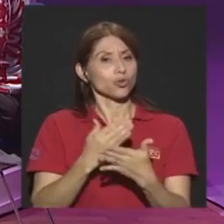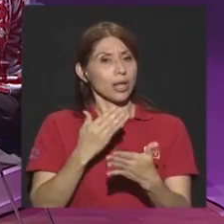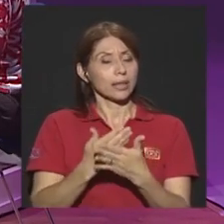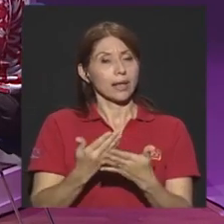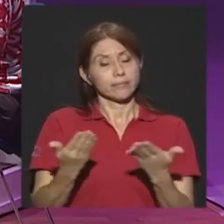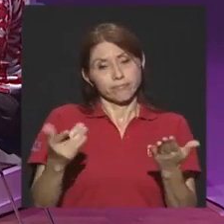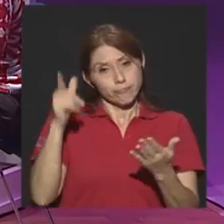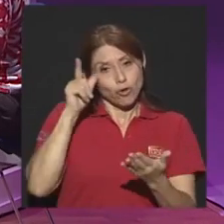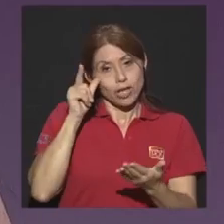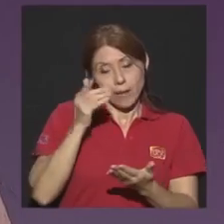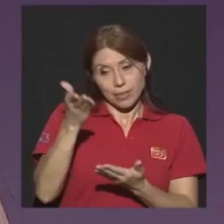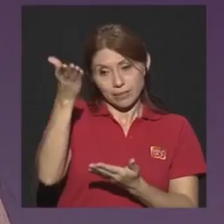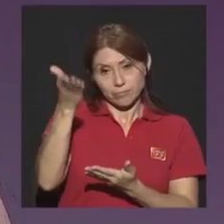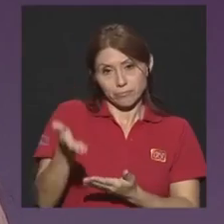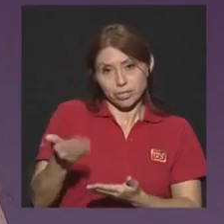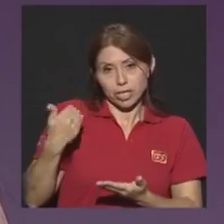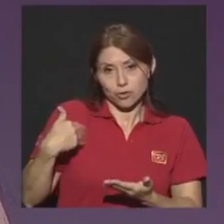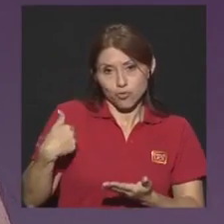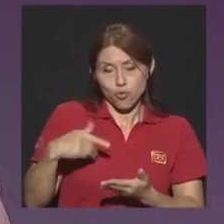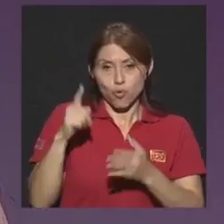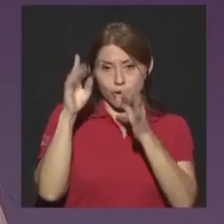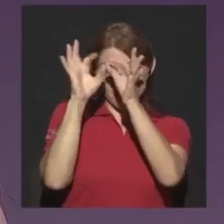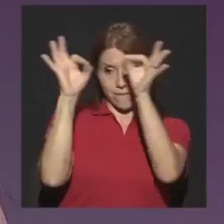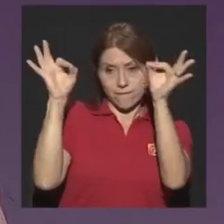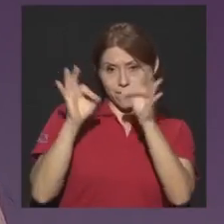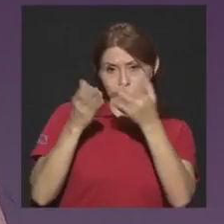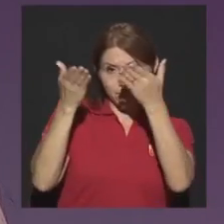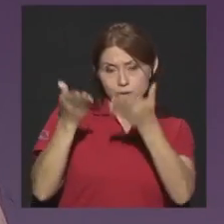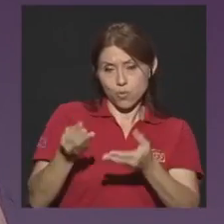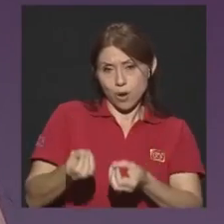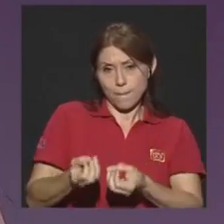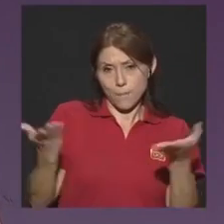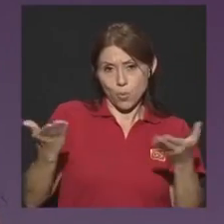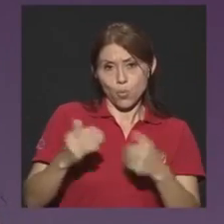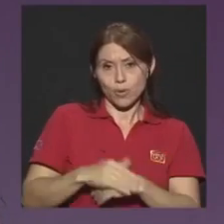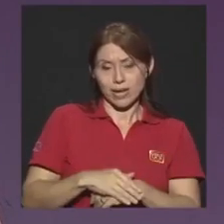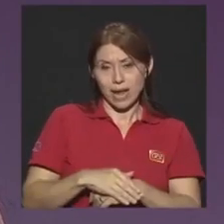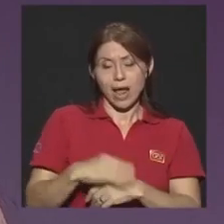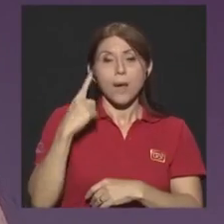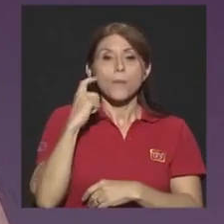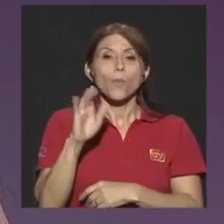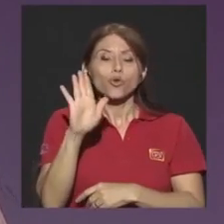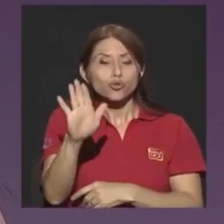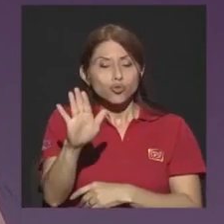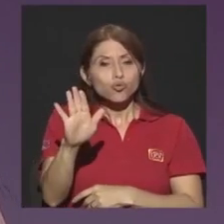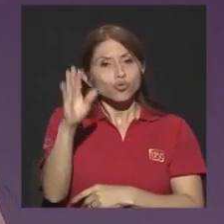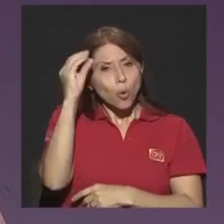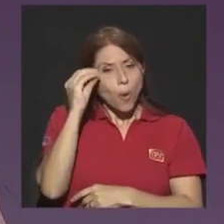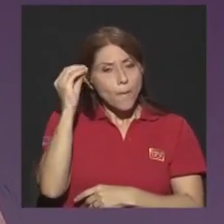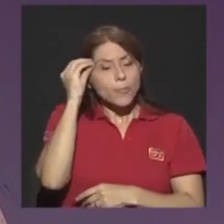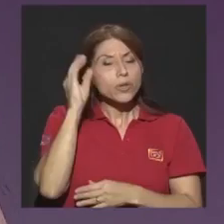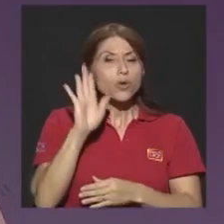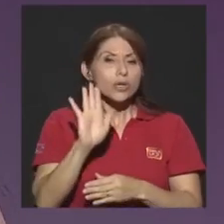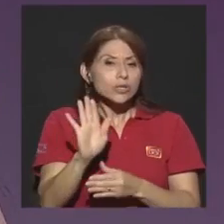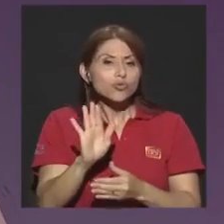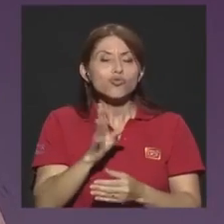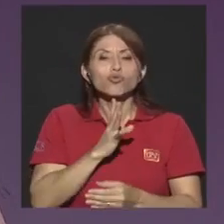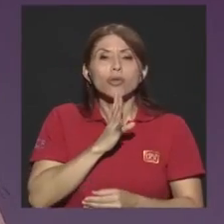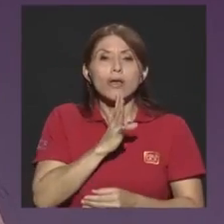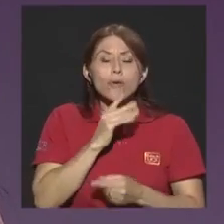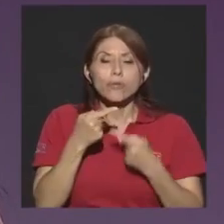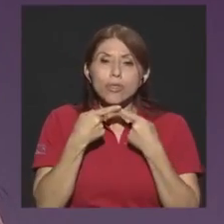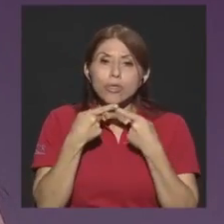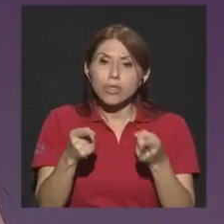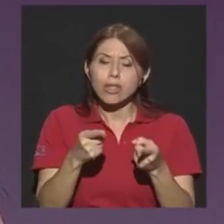pública, un señor que por su postura y sus declaraciones han sido muy controvertido, que tiene otro tipo de denuncias.